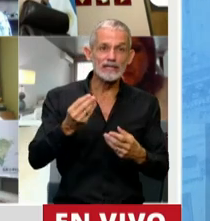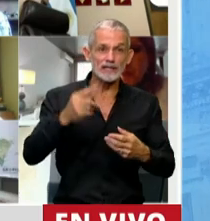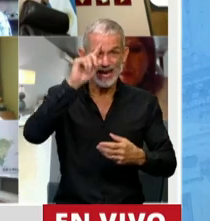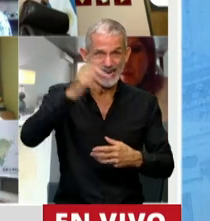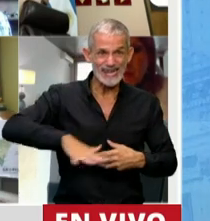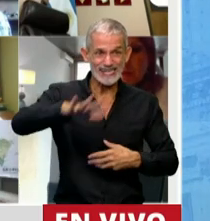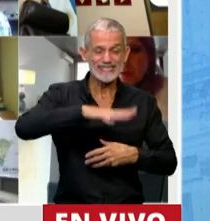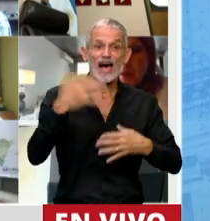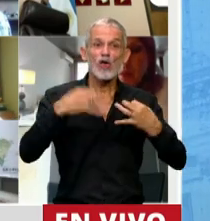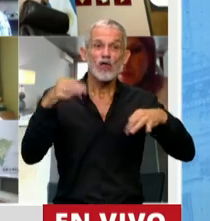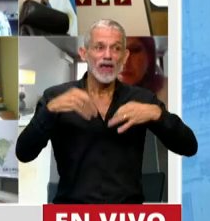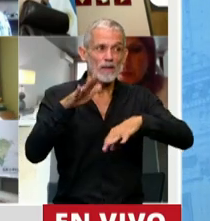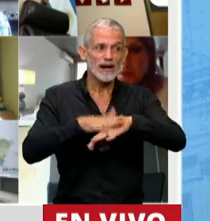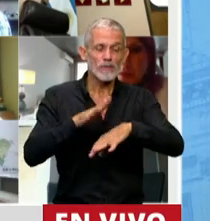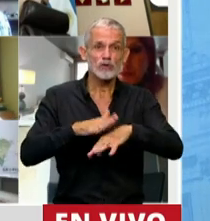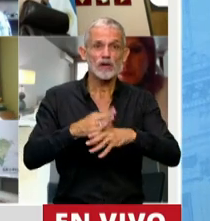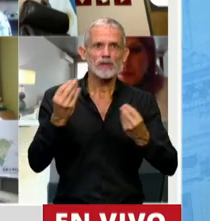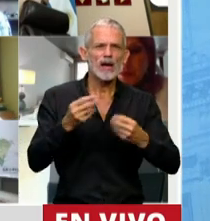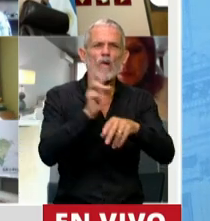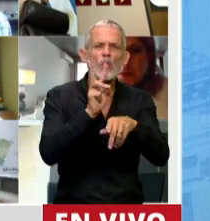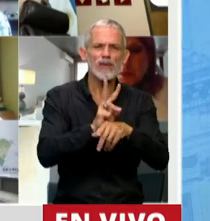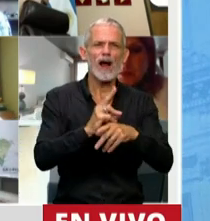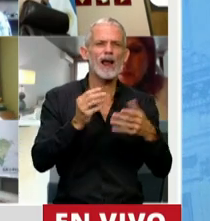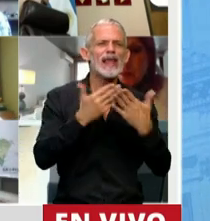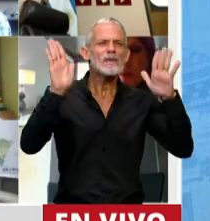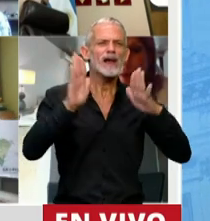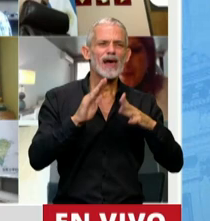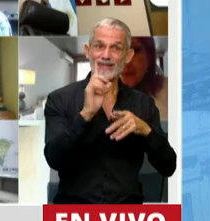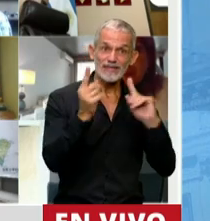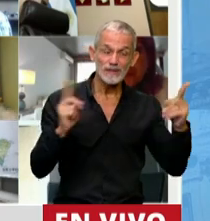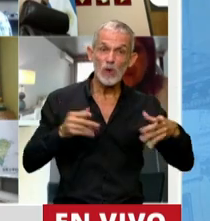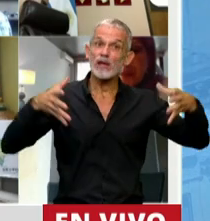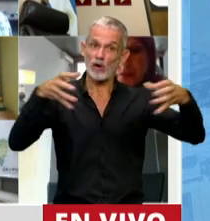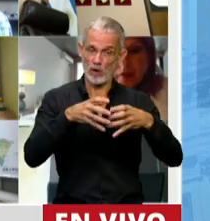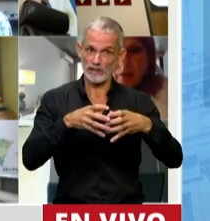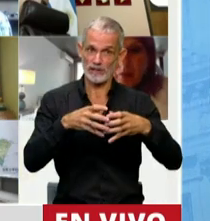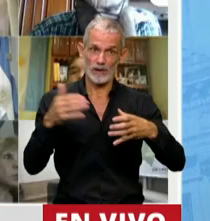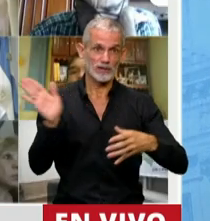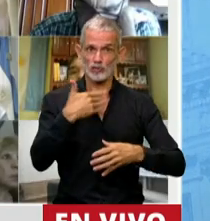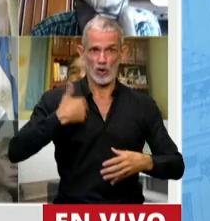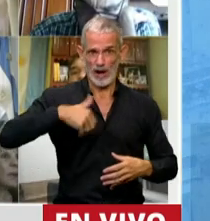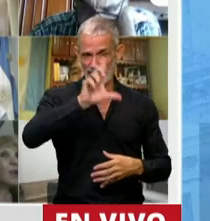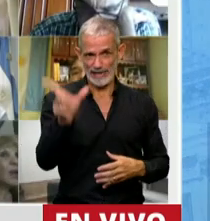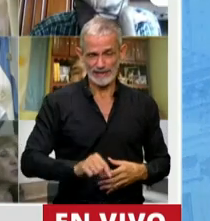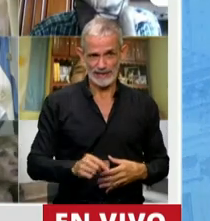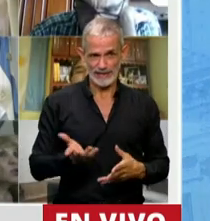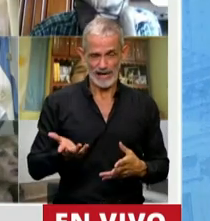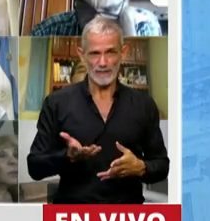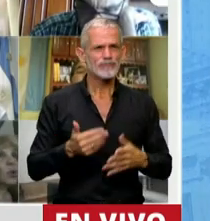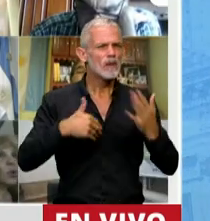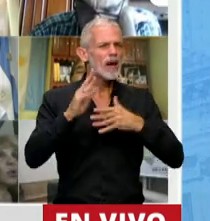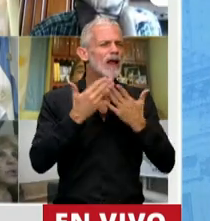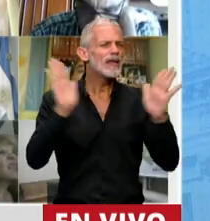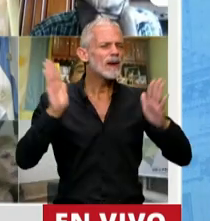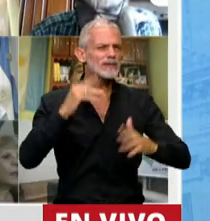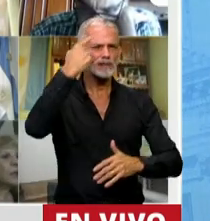como responsabilidad velar por las libertades individuales y colectivas de nuestra nación, en particular la